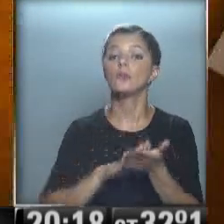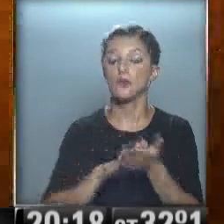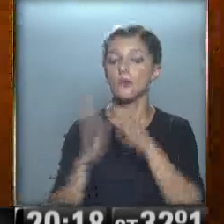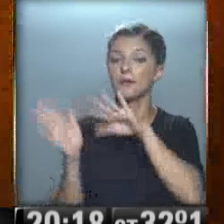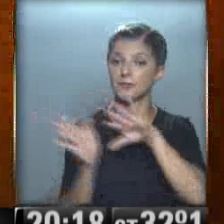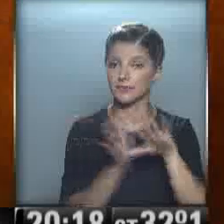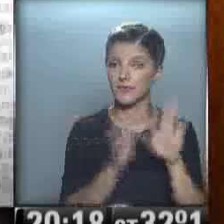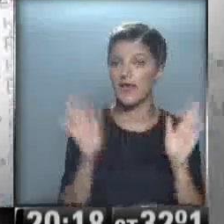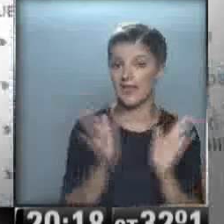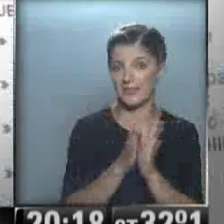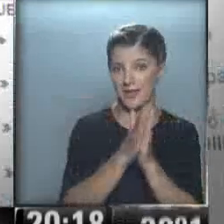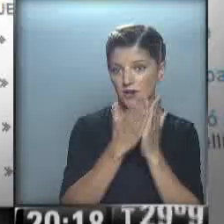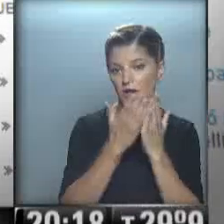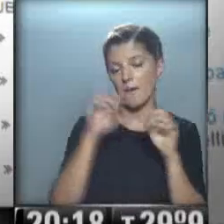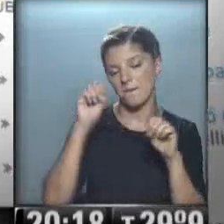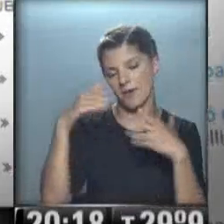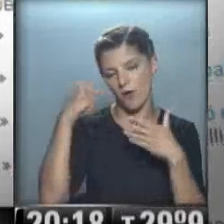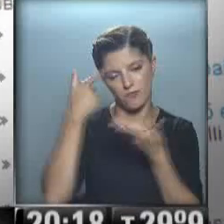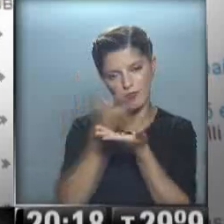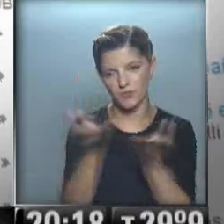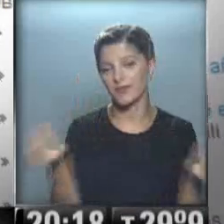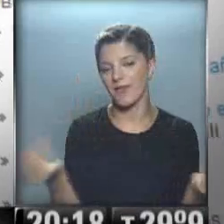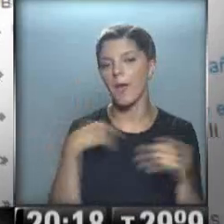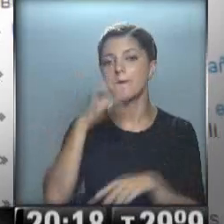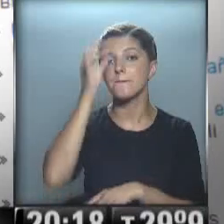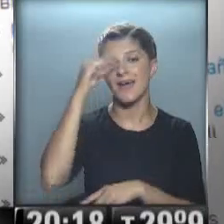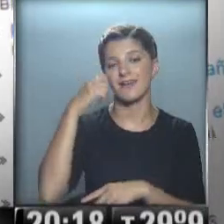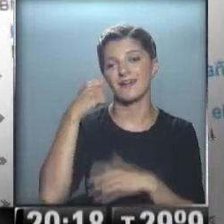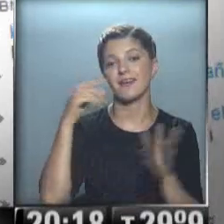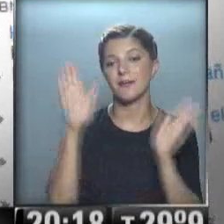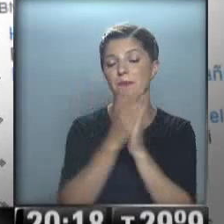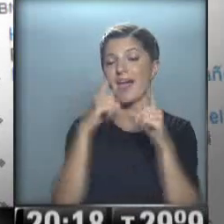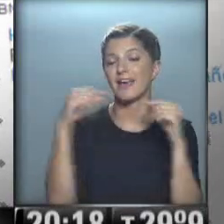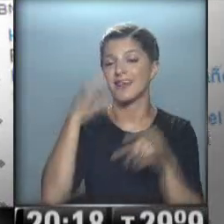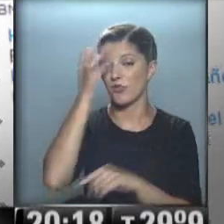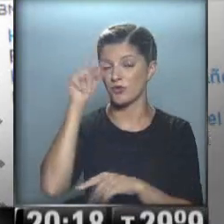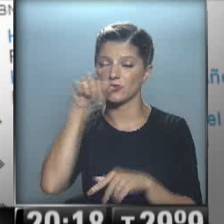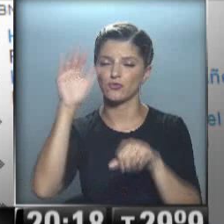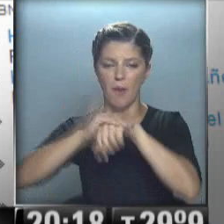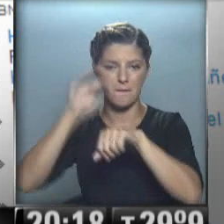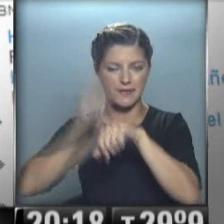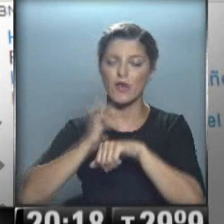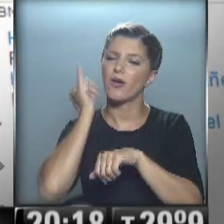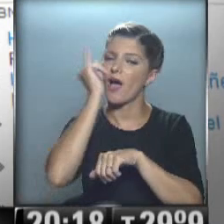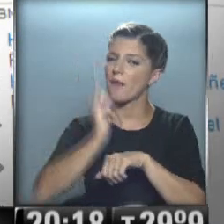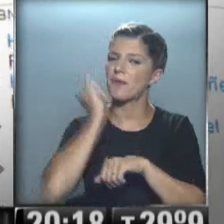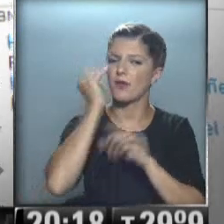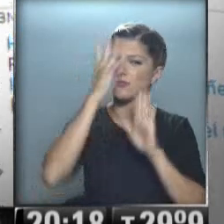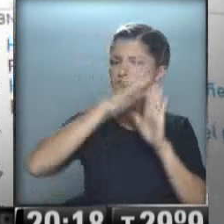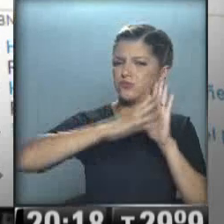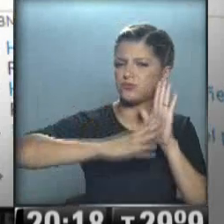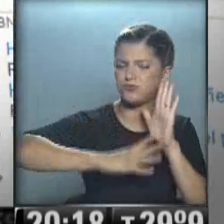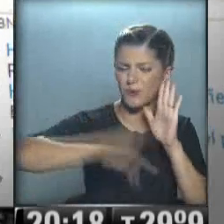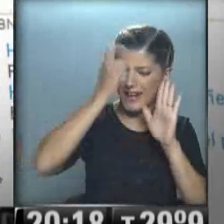diario Que obviamente mejor mejor lo retrató fue justamente página 12 hablaron sus mejores amigos los que más lo conocían una crónica muy